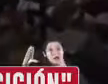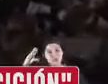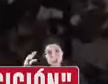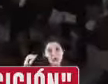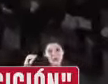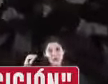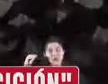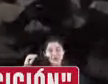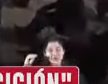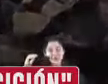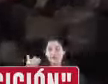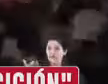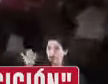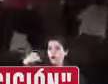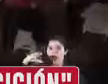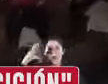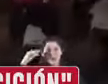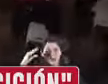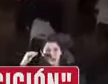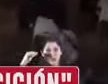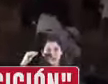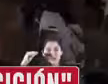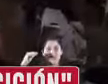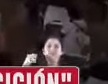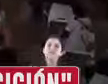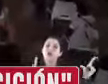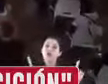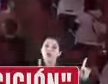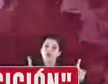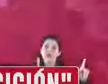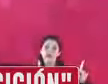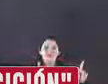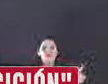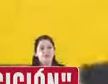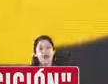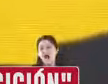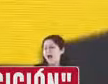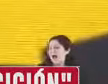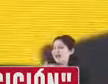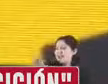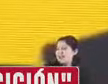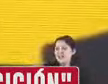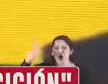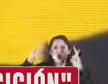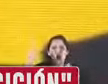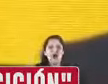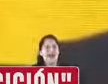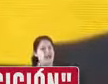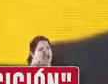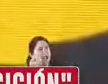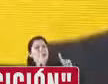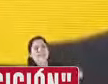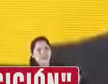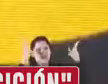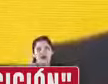la noche prendo la televisión lo máximo se enoja y alberto también porque dicen que yo miro tn y la nación más